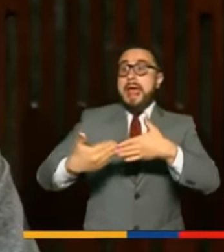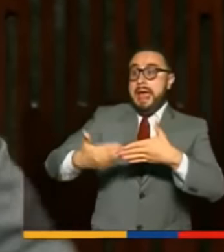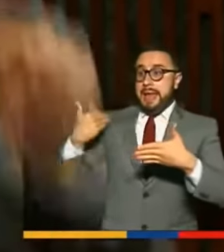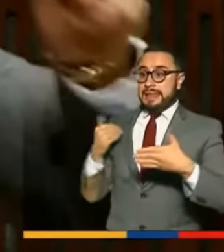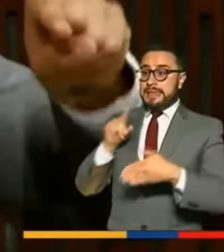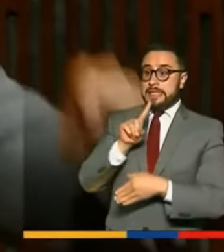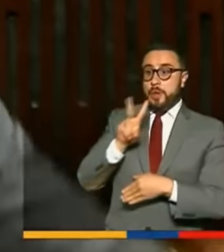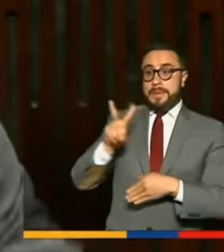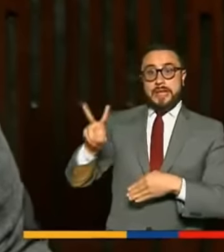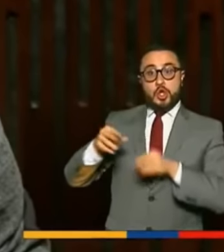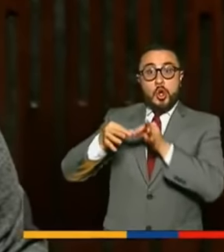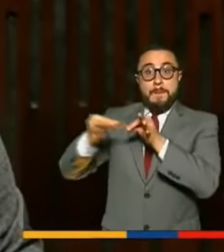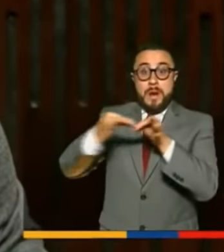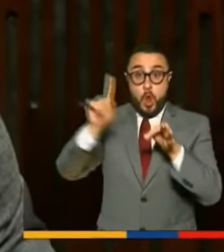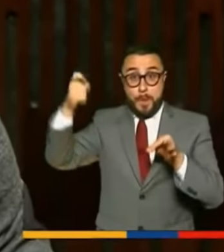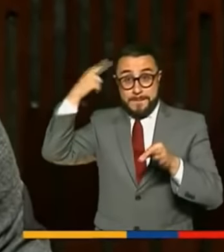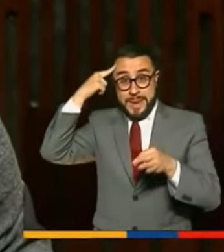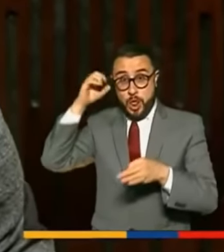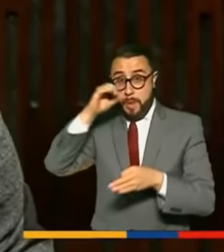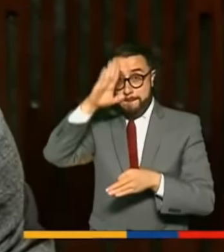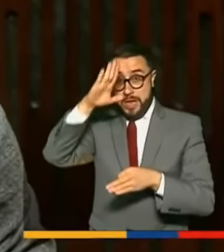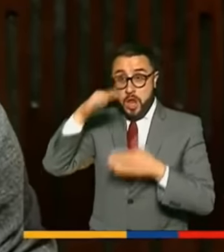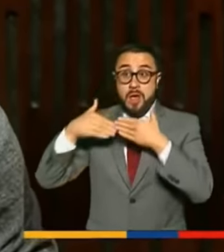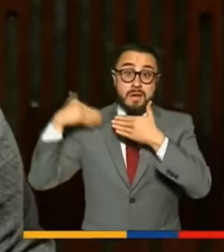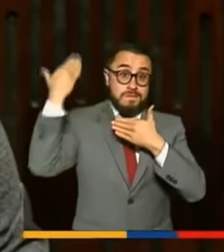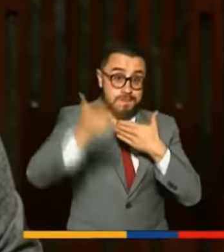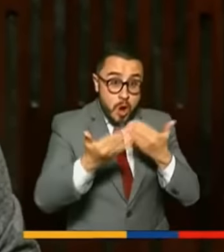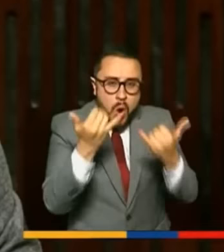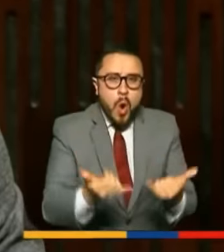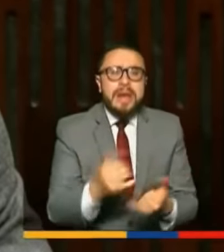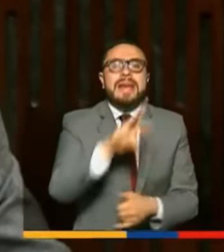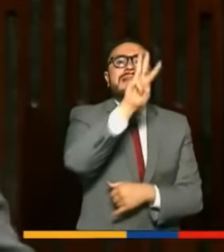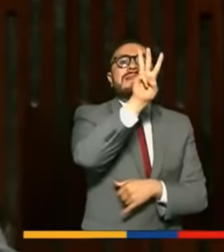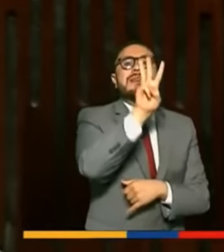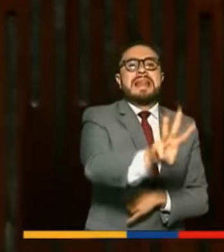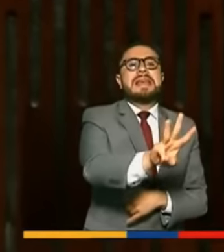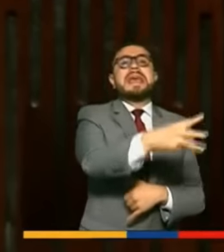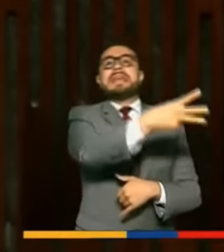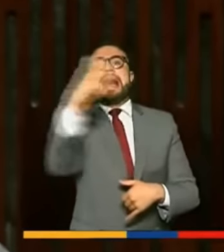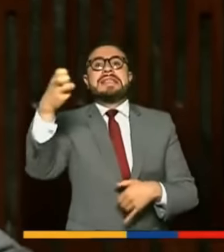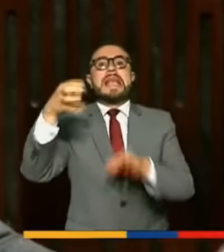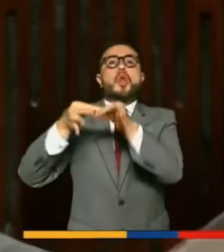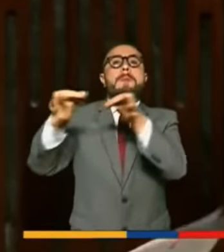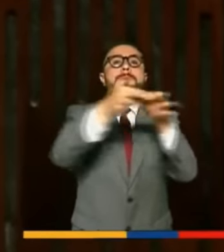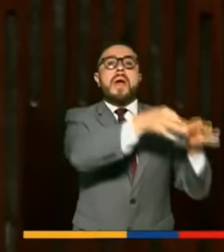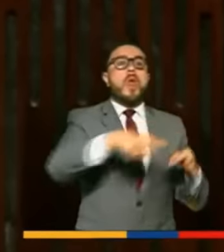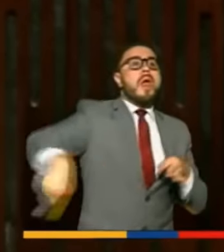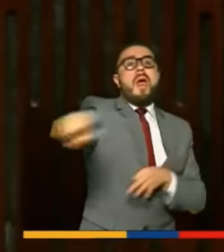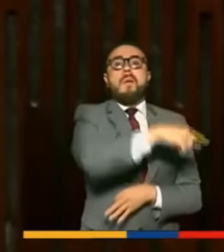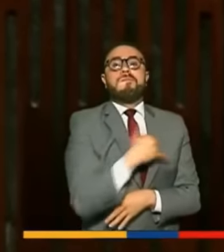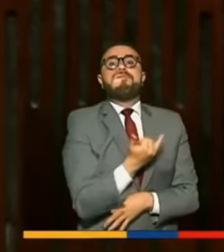122 municipios antes del gobierno de Petro. Hoy tiene una presencia en 300 municipios del país.